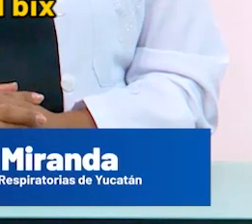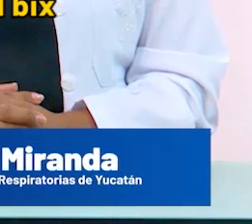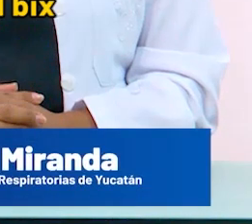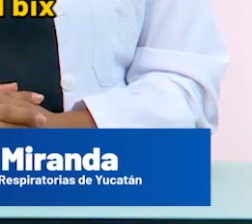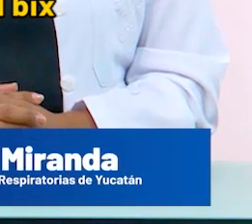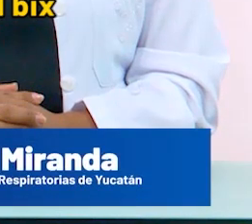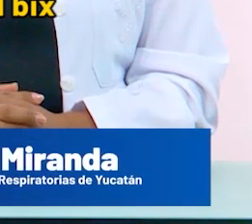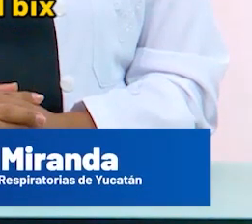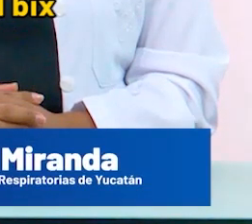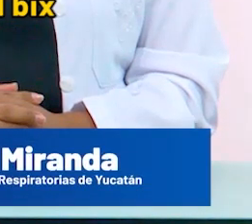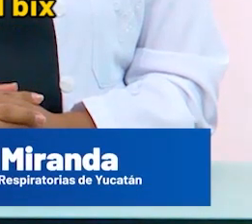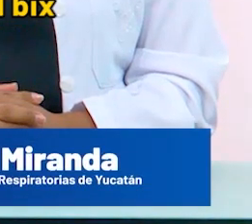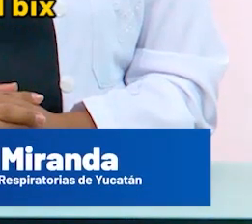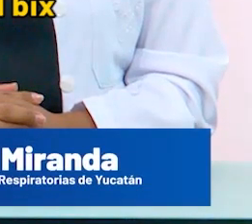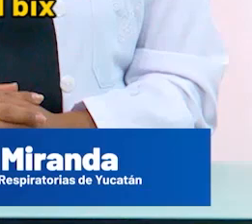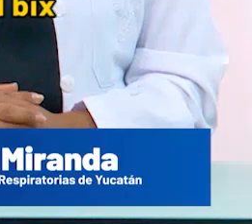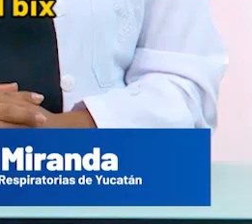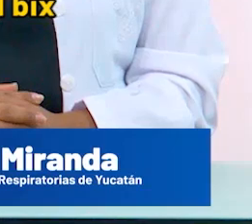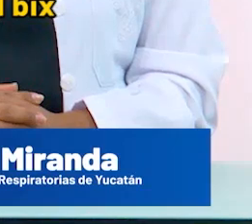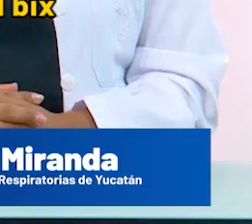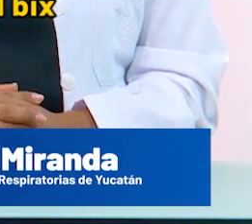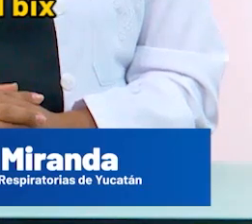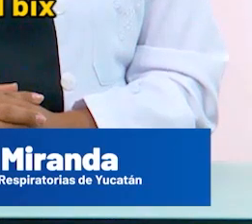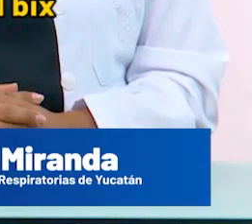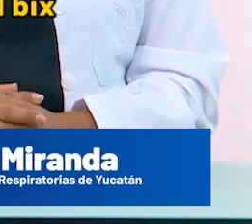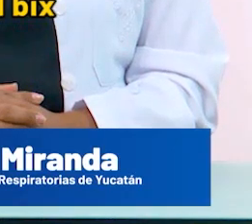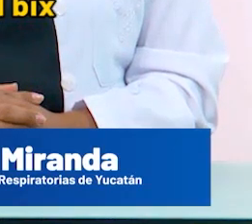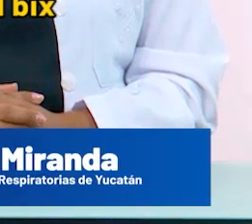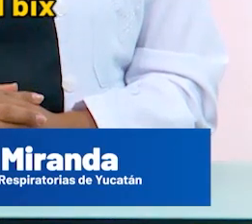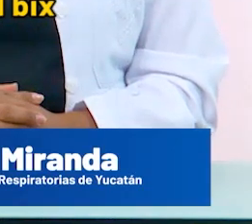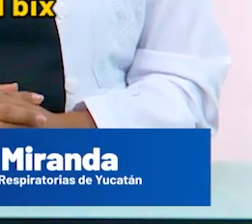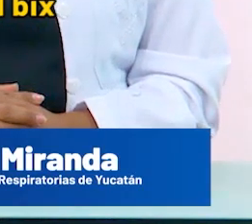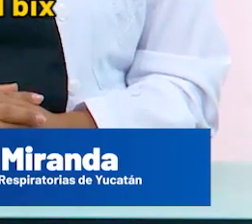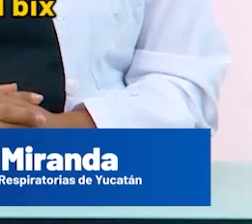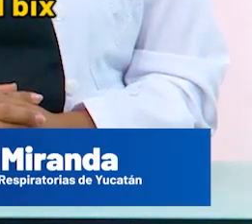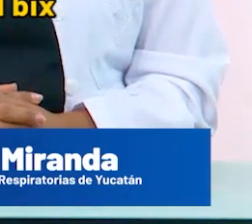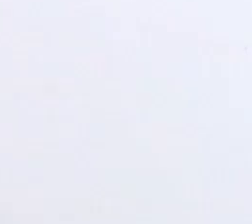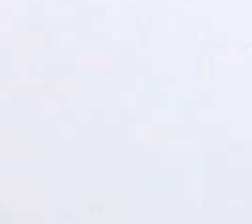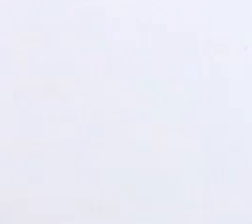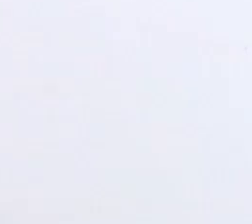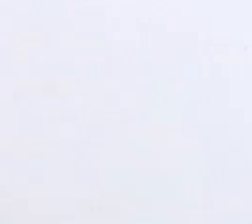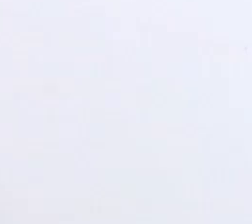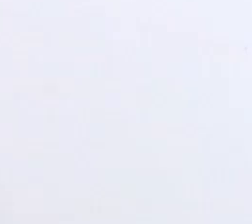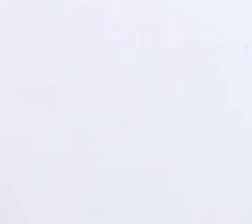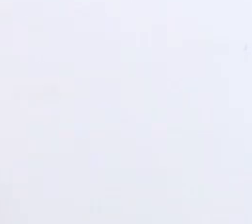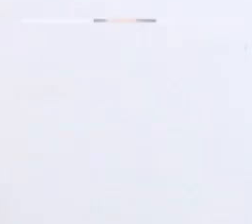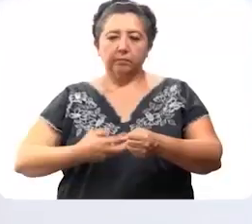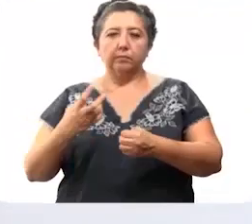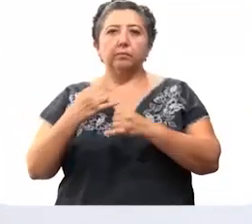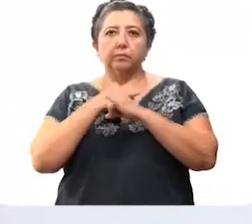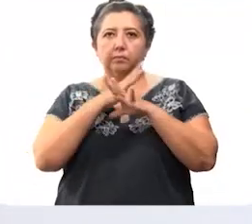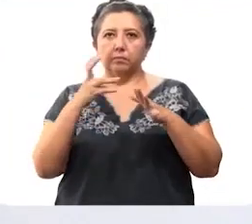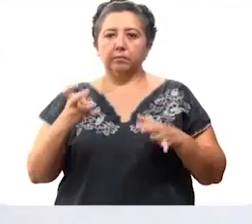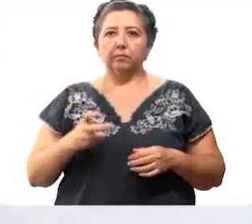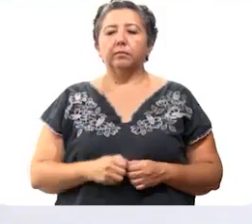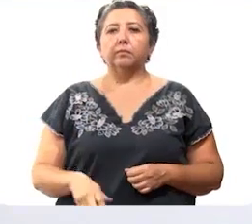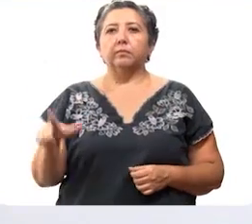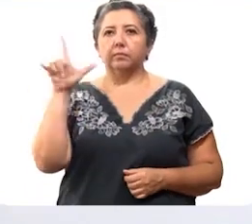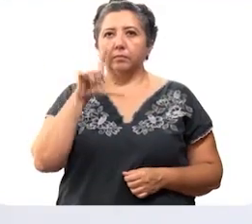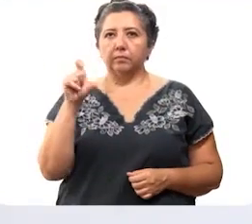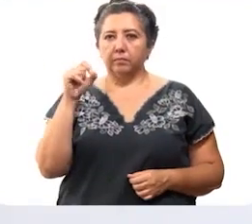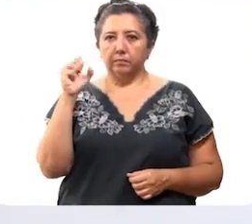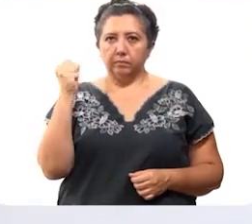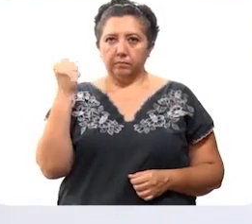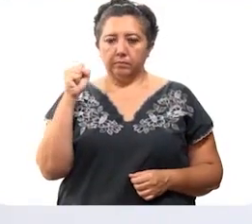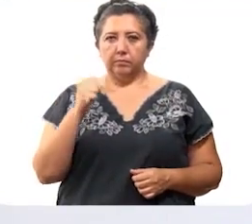Buenas tardes. Nos permitimos dar el informe diario relacionado con el COVID-19. Adelante, doctora. Gracias, doctora. Buenas tardes. Este es el parte médico de este lunes